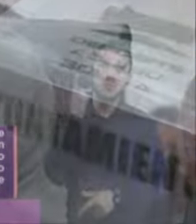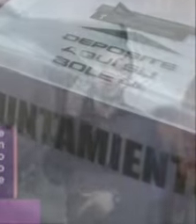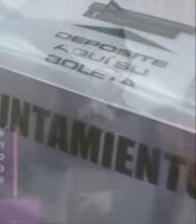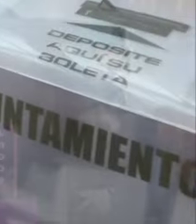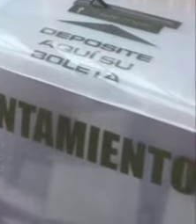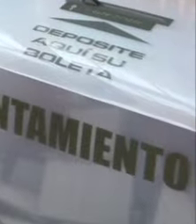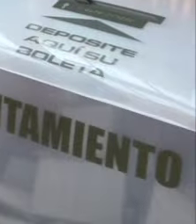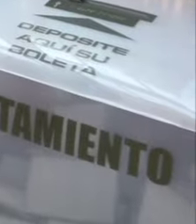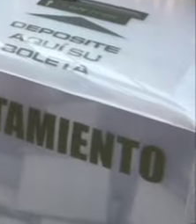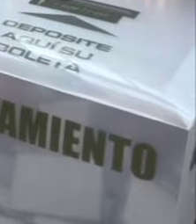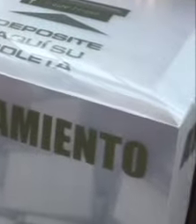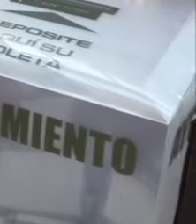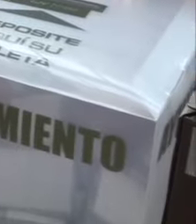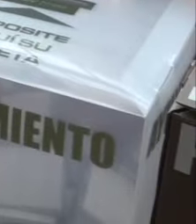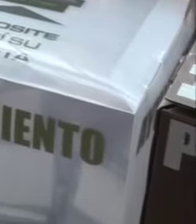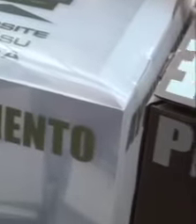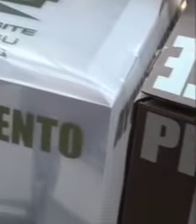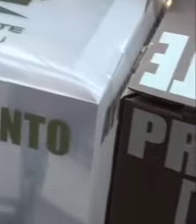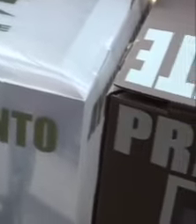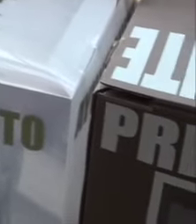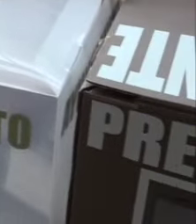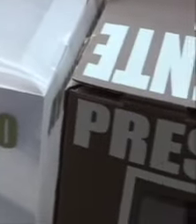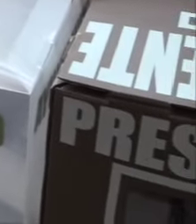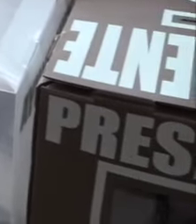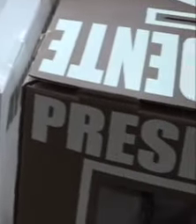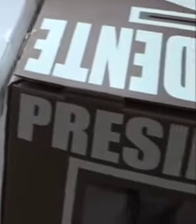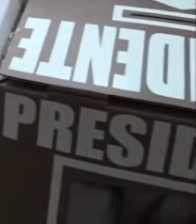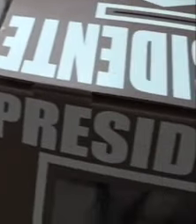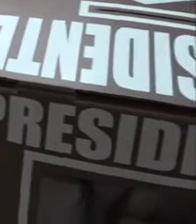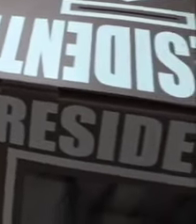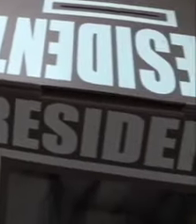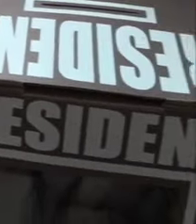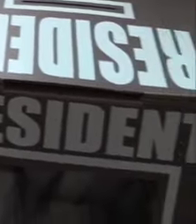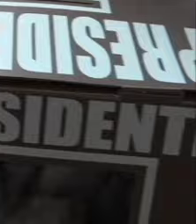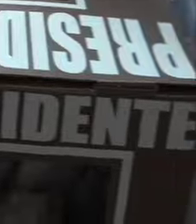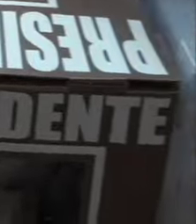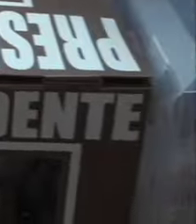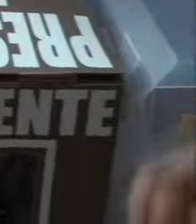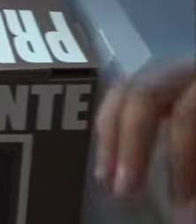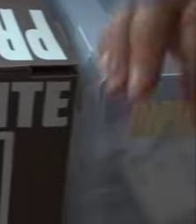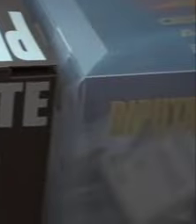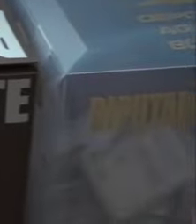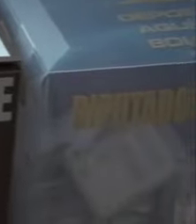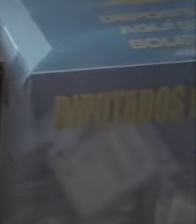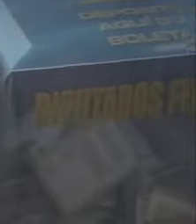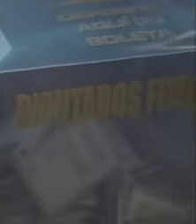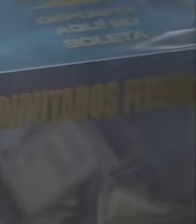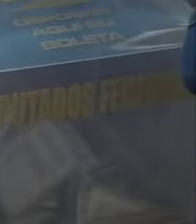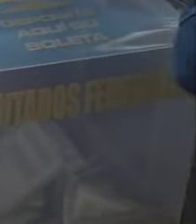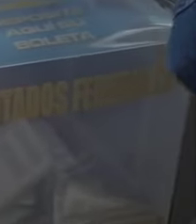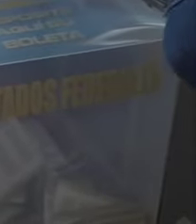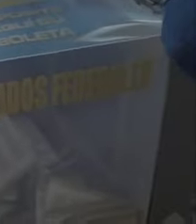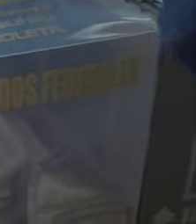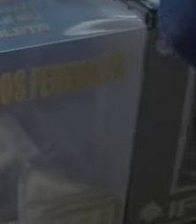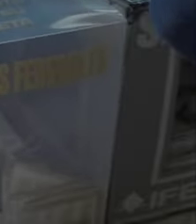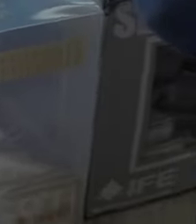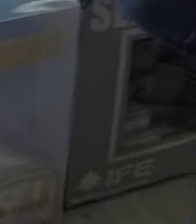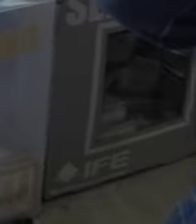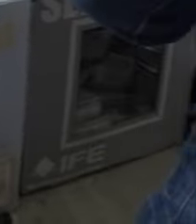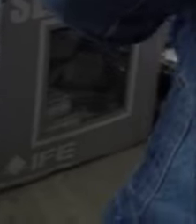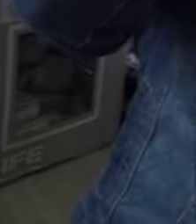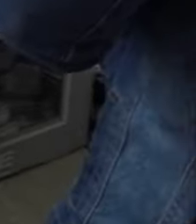eh emitido por la sala Perdón en la resolución del expediente resuelto por la sala superior subre